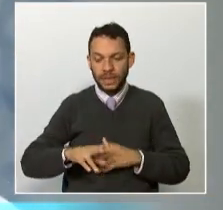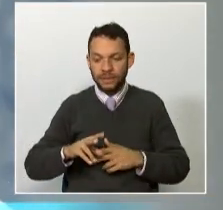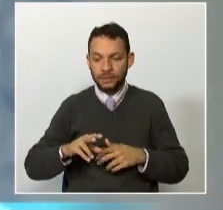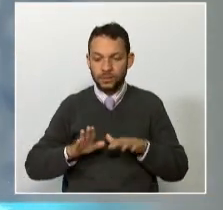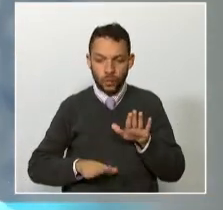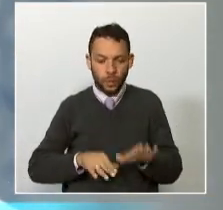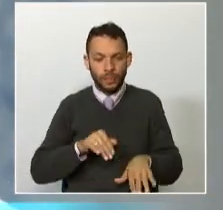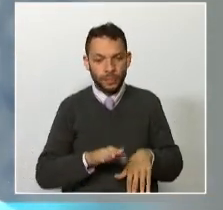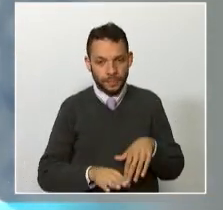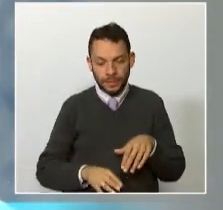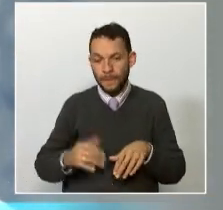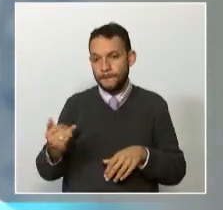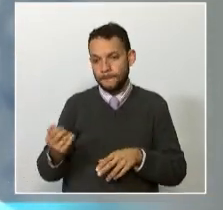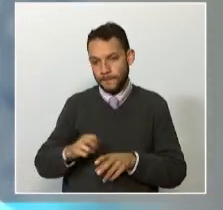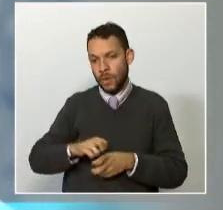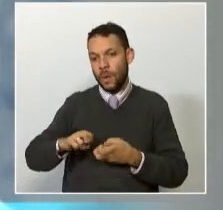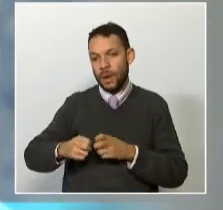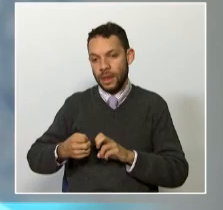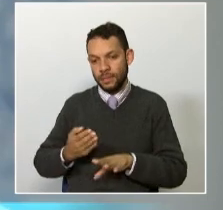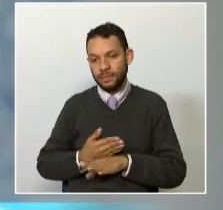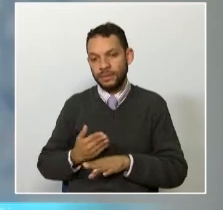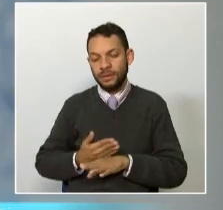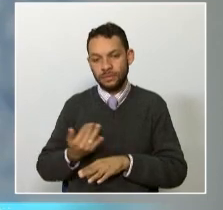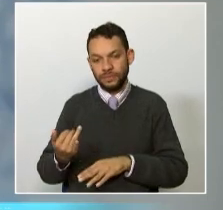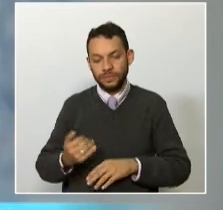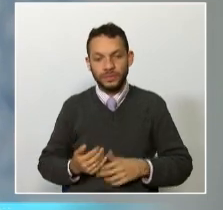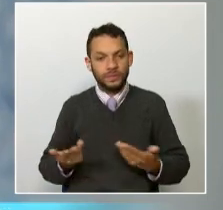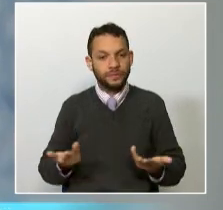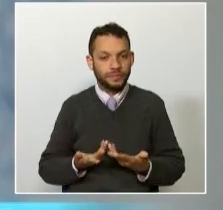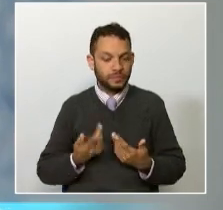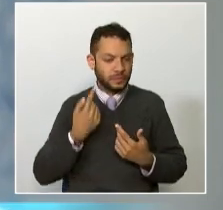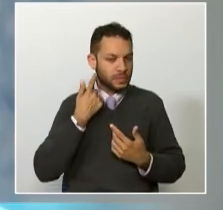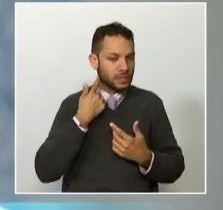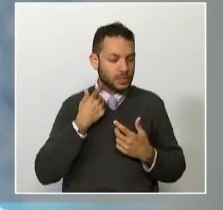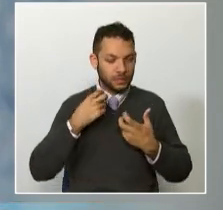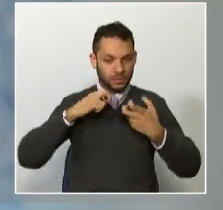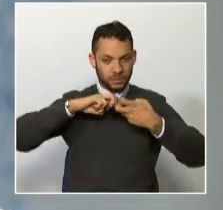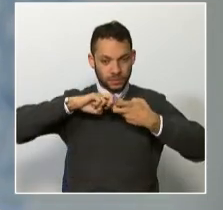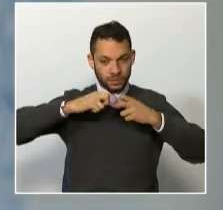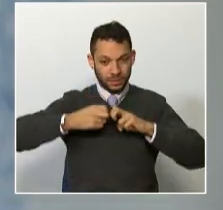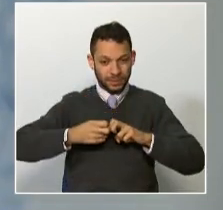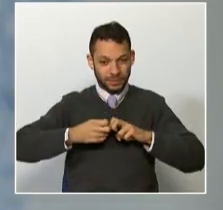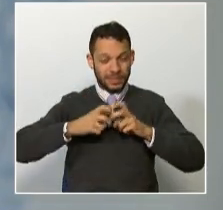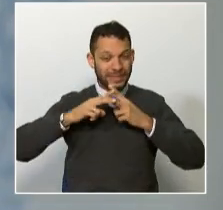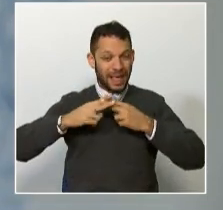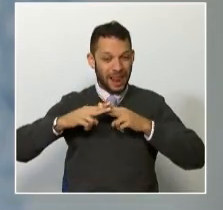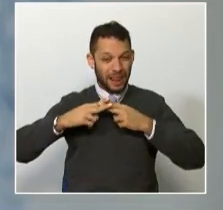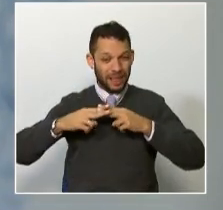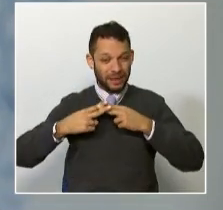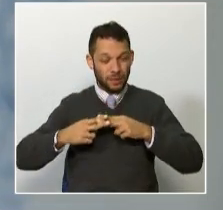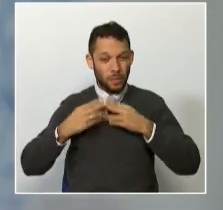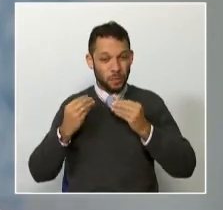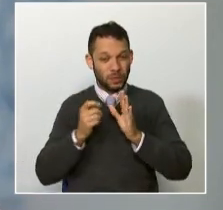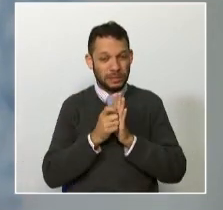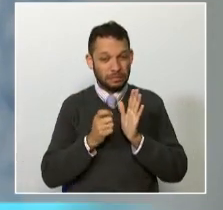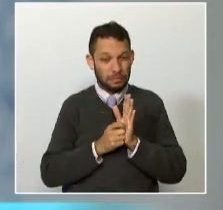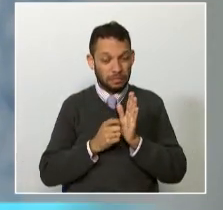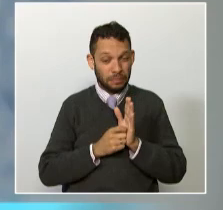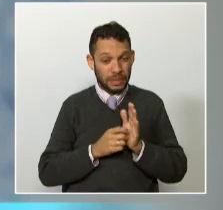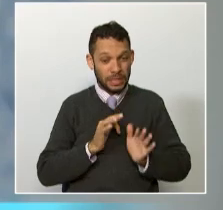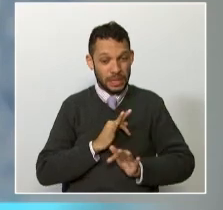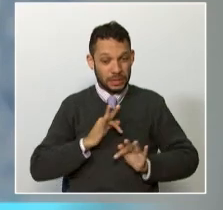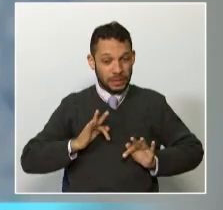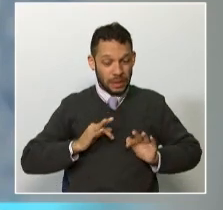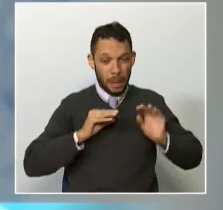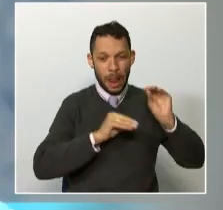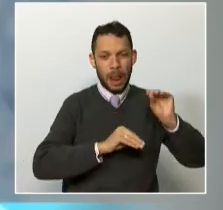Entonces, el problema que ella tiene es un problema en la articulación temporomandibular y por todas las afecciones que ha causado, que ya lo han hablado